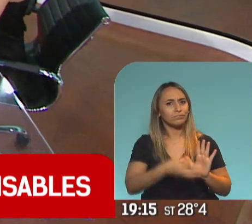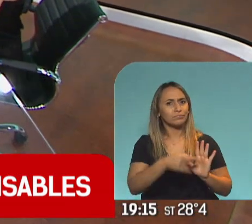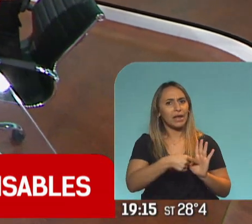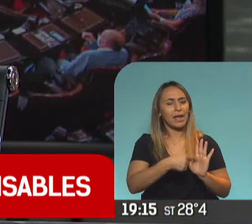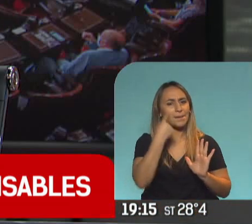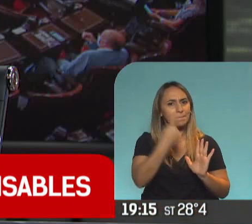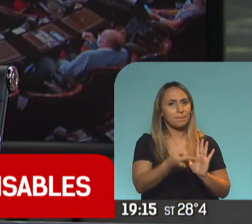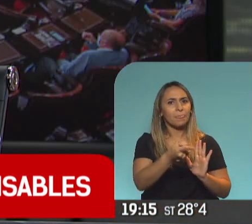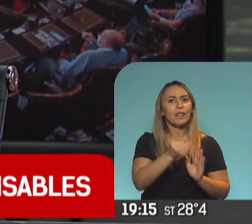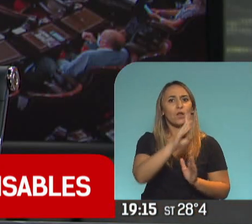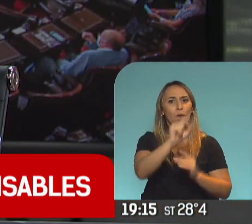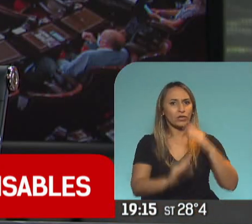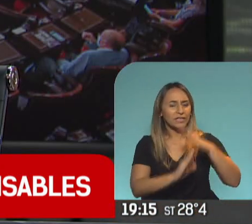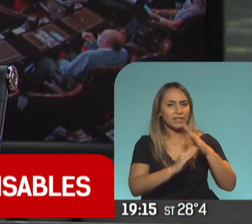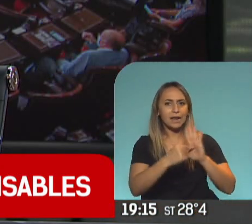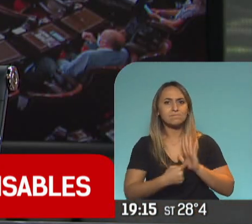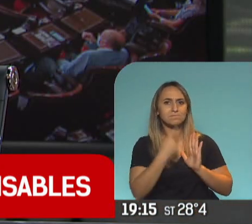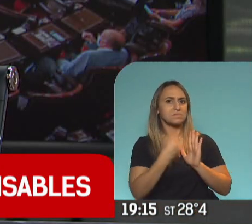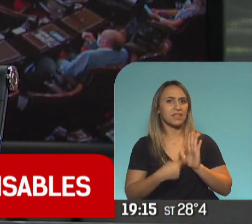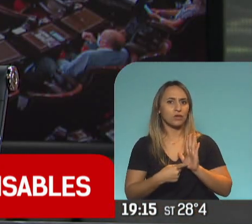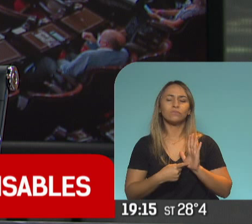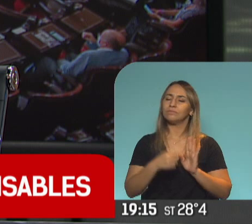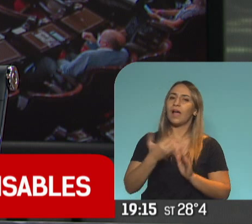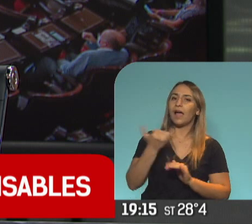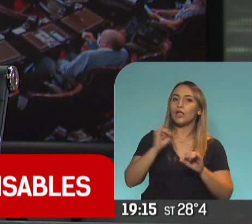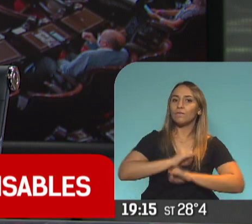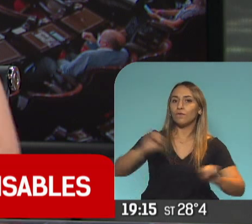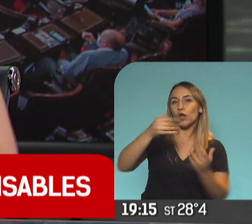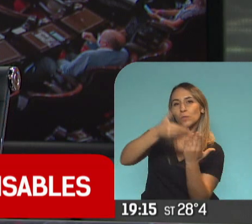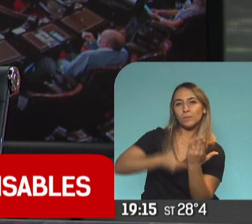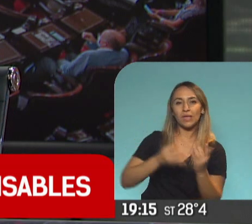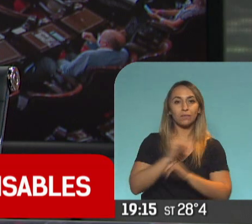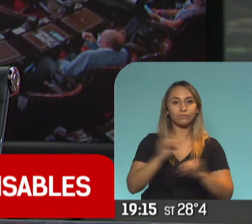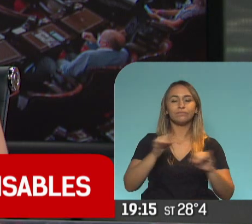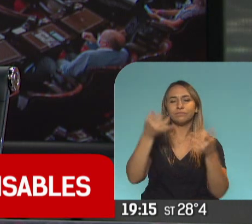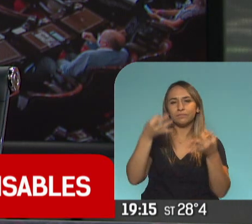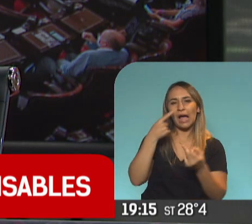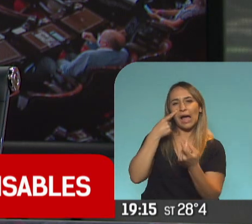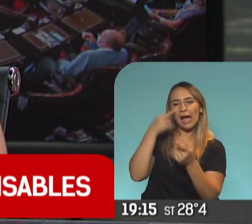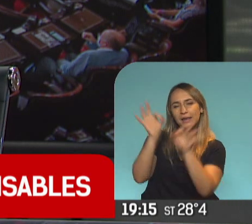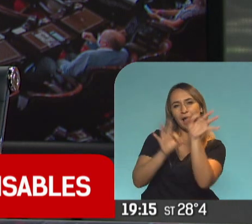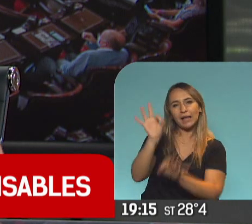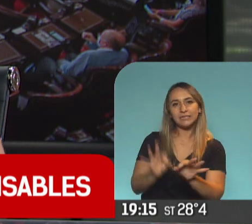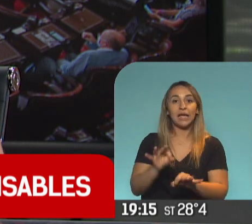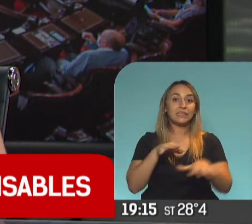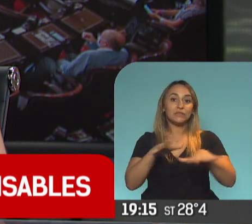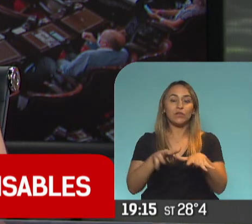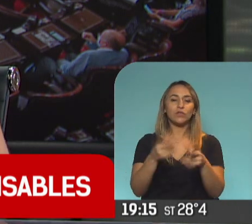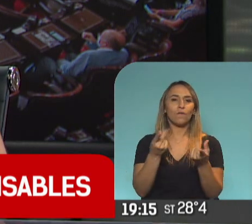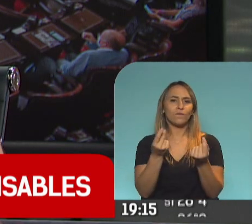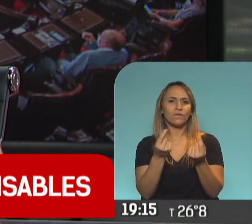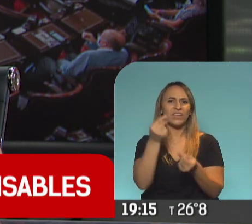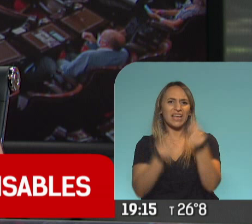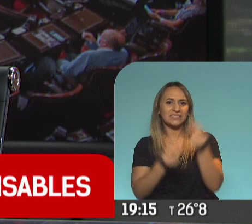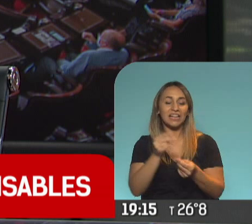Banco Central? Sí, Ari, hay un informe donde justamente se analiza cuál fue la situación financiera entre 2015